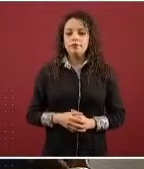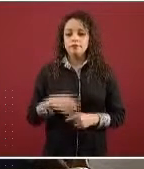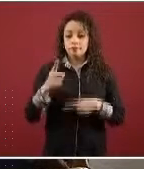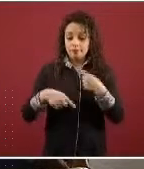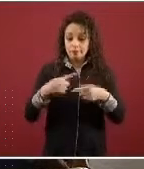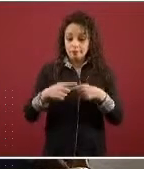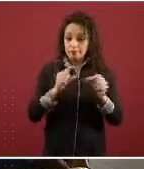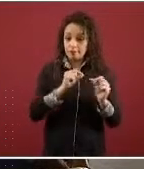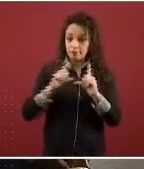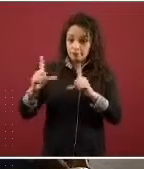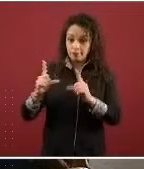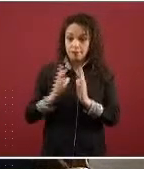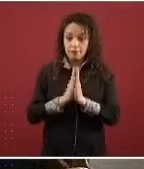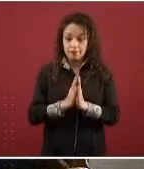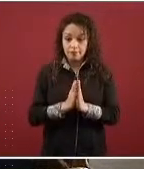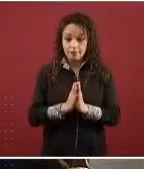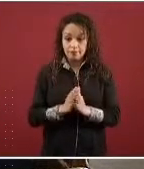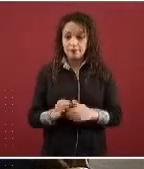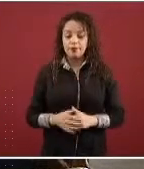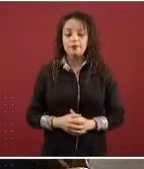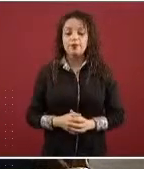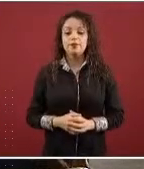sigue, por favor.